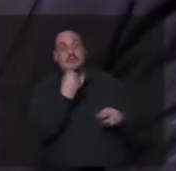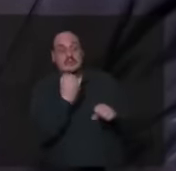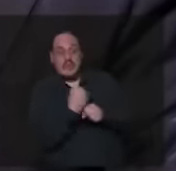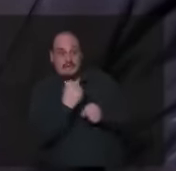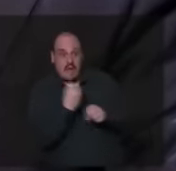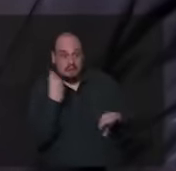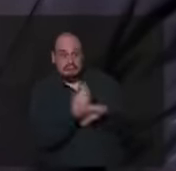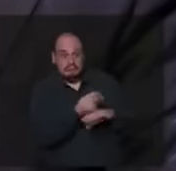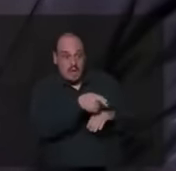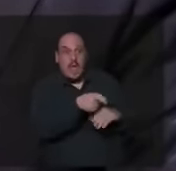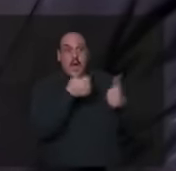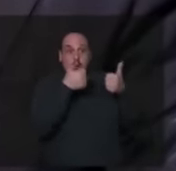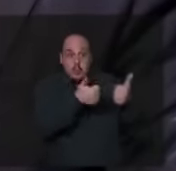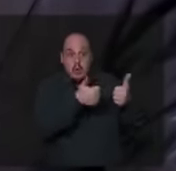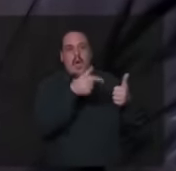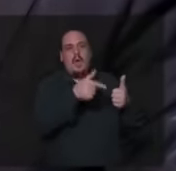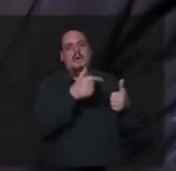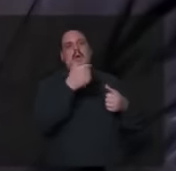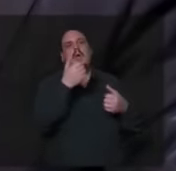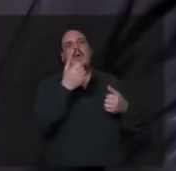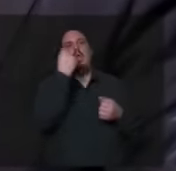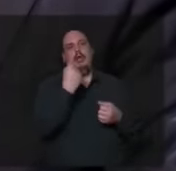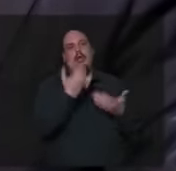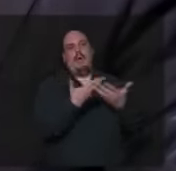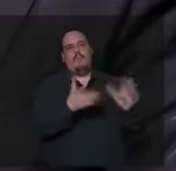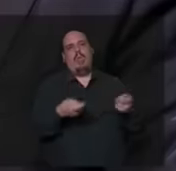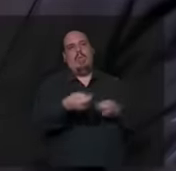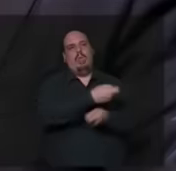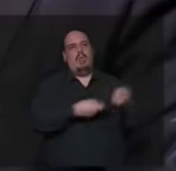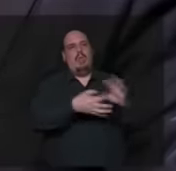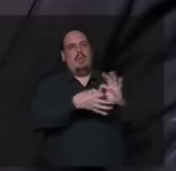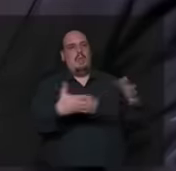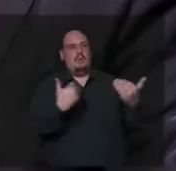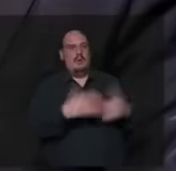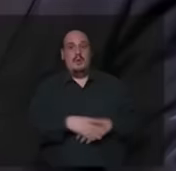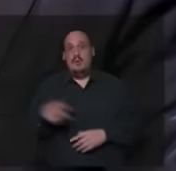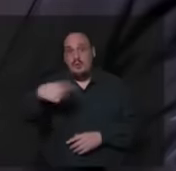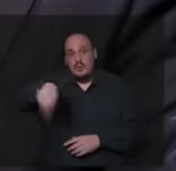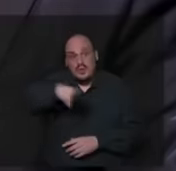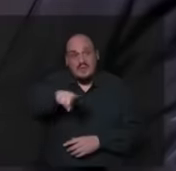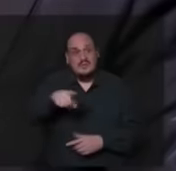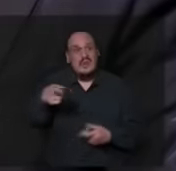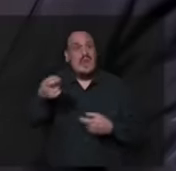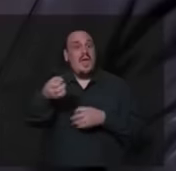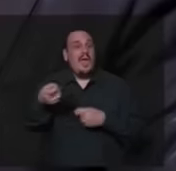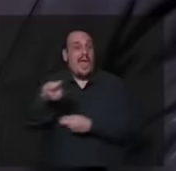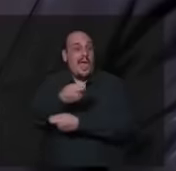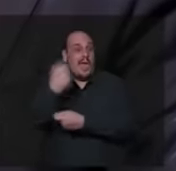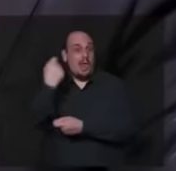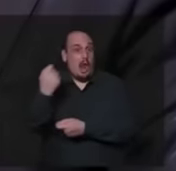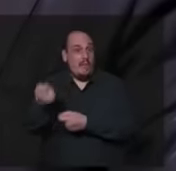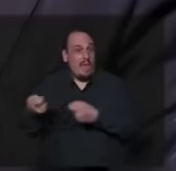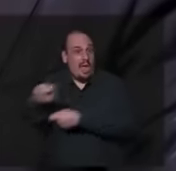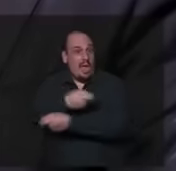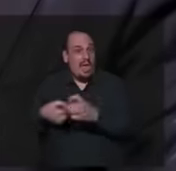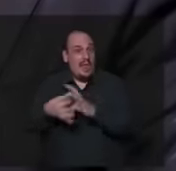Es decir, la experiencia que vos estás señalando, ¿sabés cuál fue el problema? Abrieron la economía, pero no bajaron el gasto público. Entonces